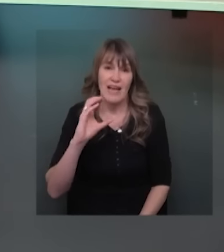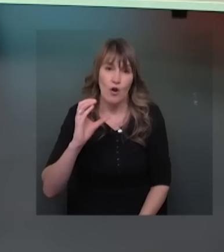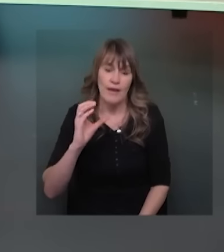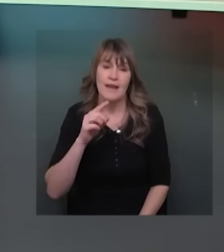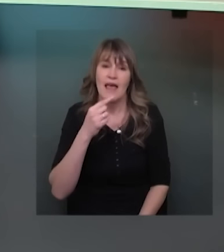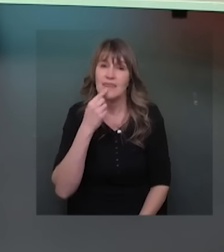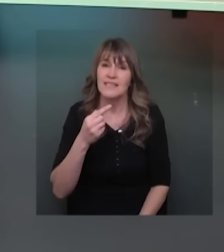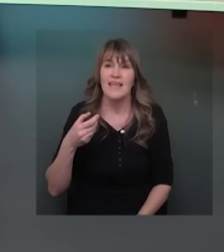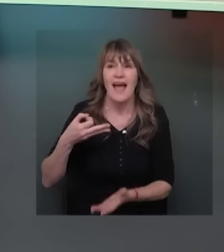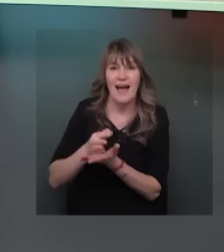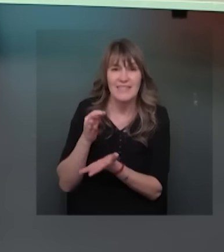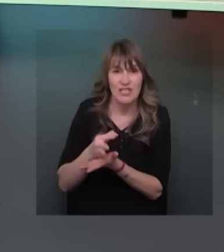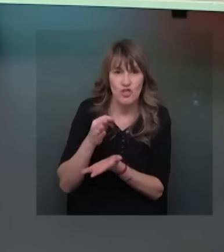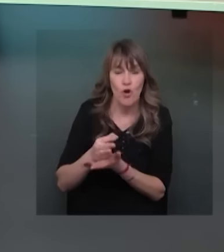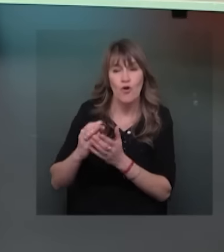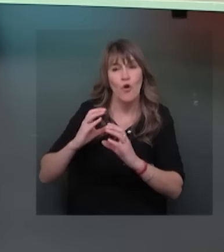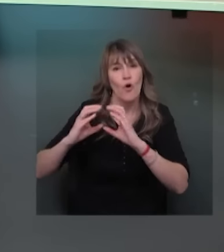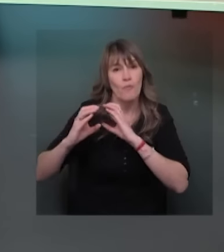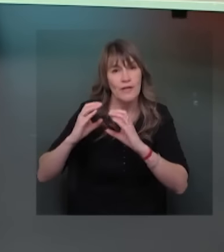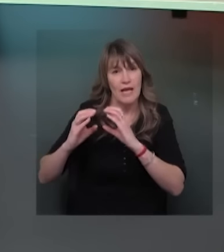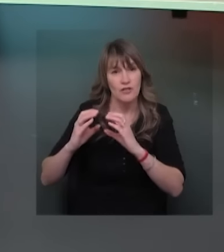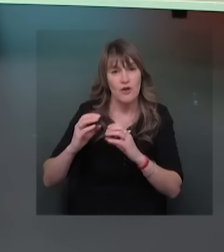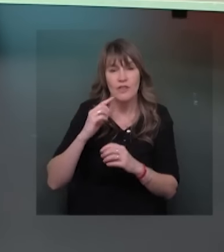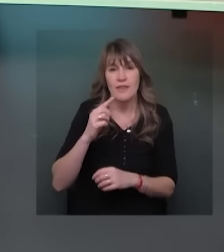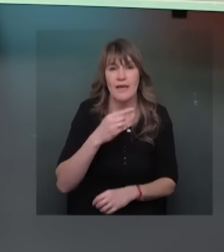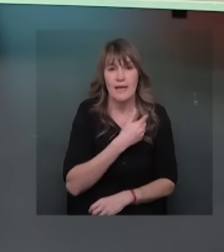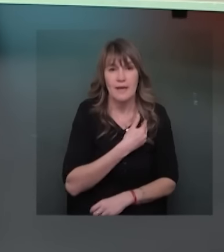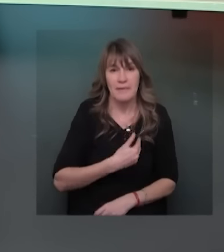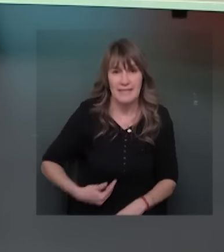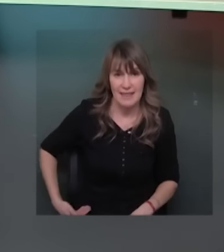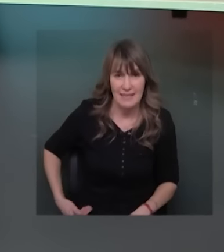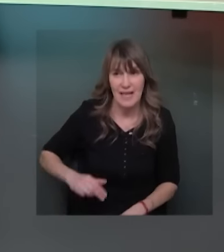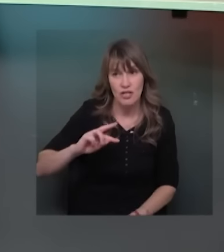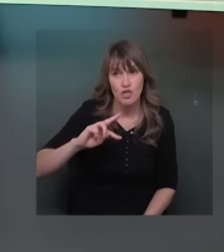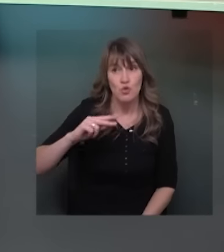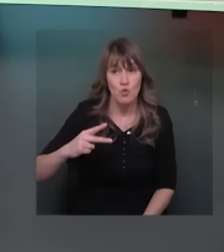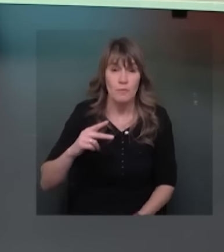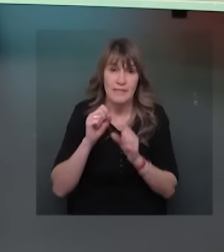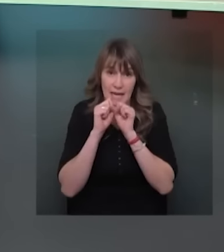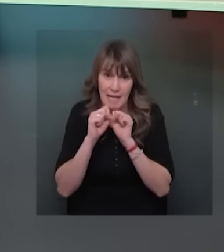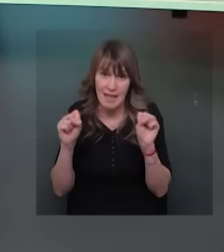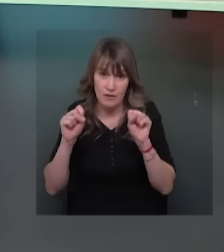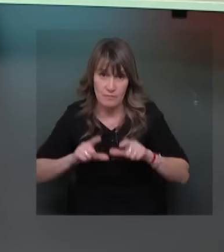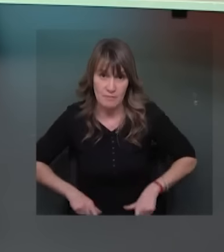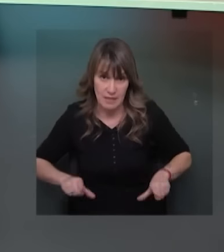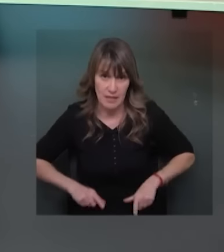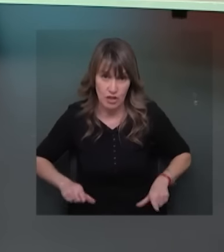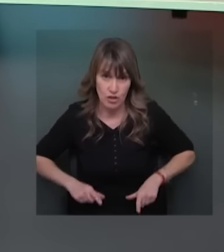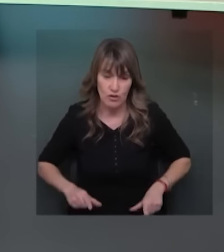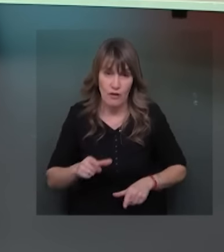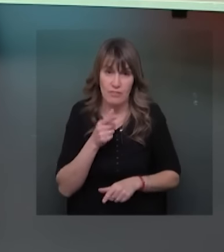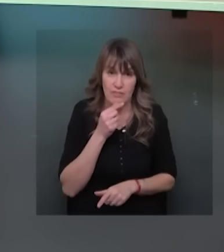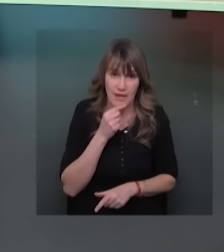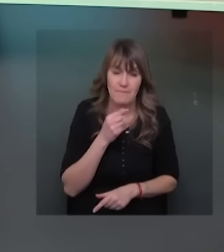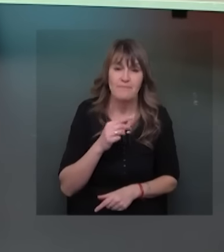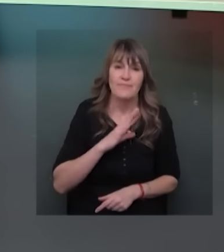exasesor en comunicación de Presidencia Roberto La fluf y el ex subsecretario del Ministerio del interior Guillermo Maciel